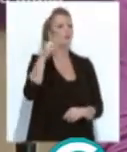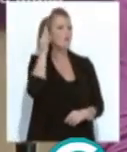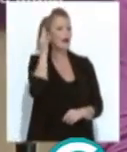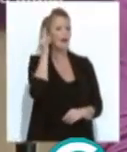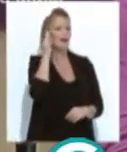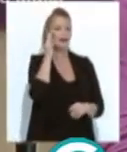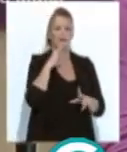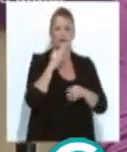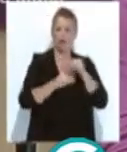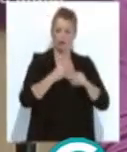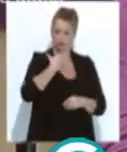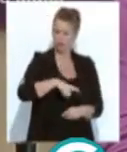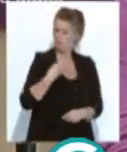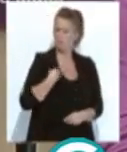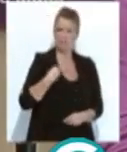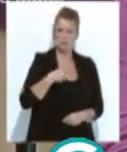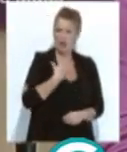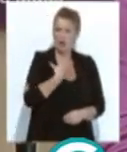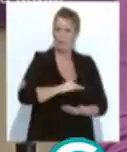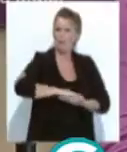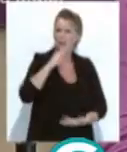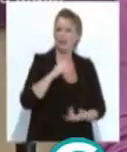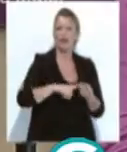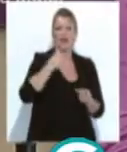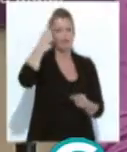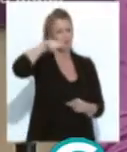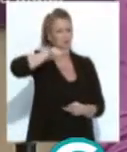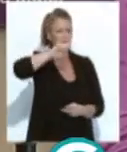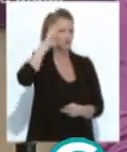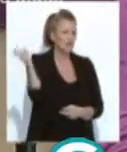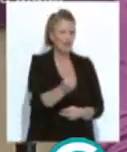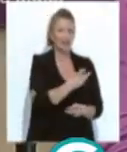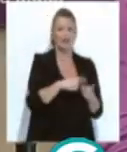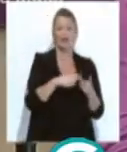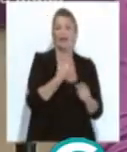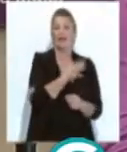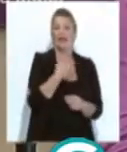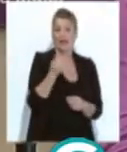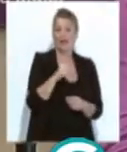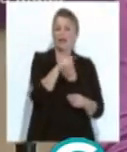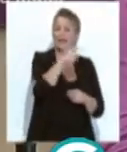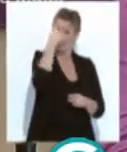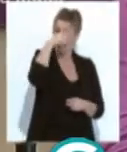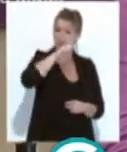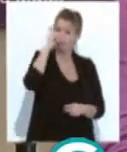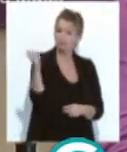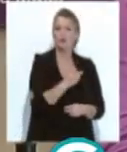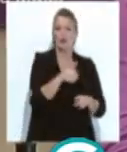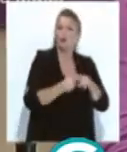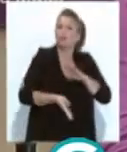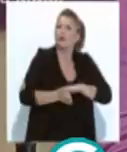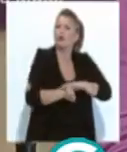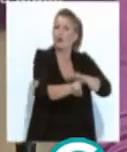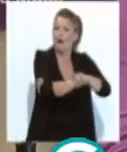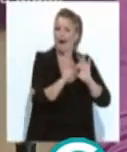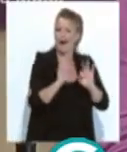se bastaban por sí mismas, que tenían miles de saberes, y que precisamente lo que no han querido es que esos saberes se siguieran perpetuando,